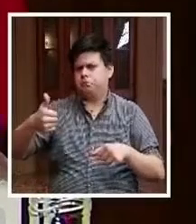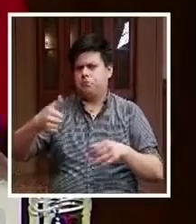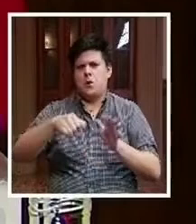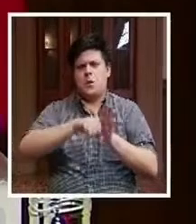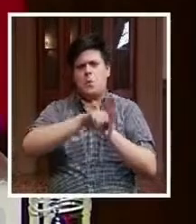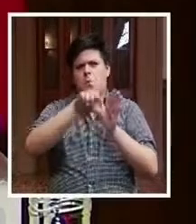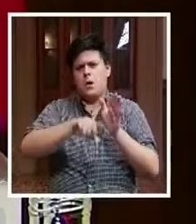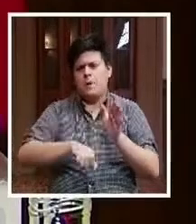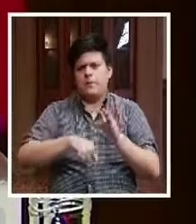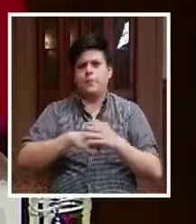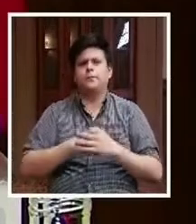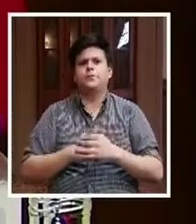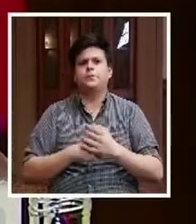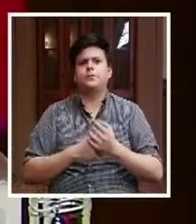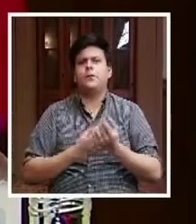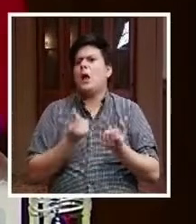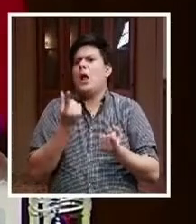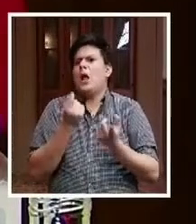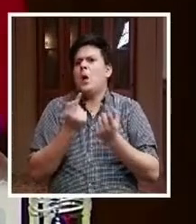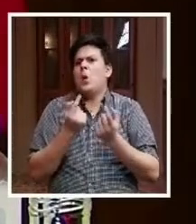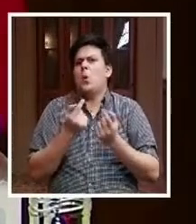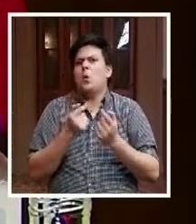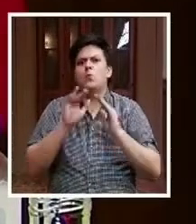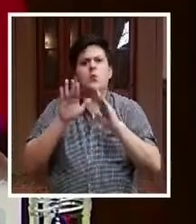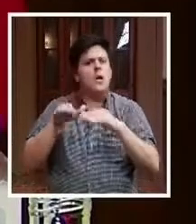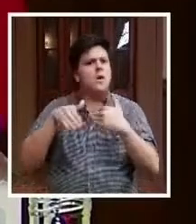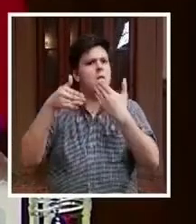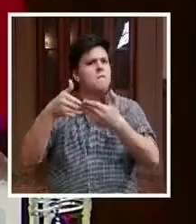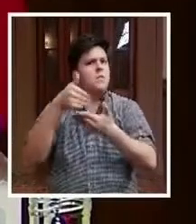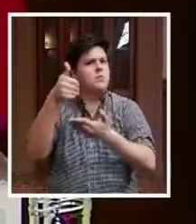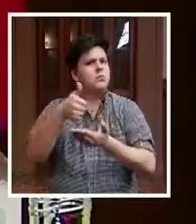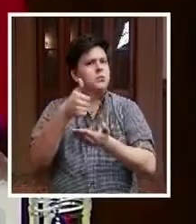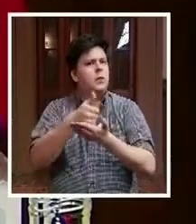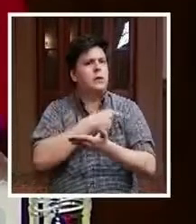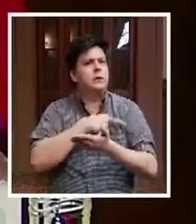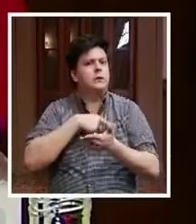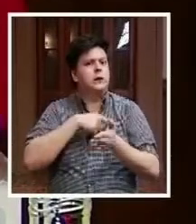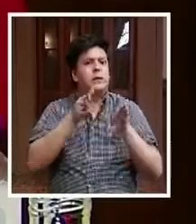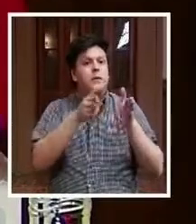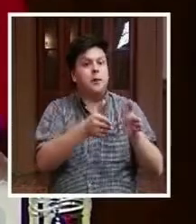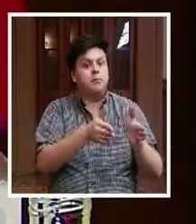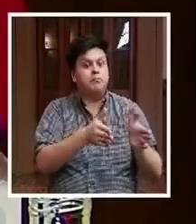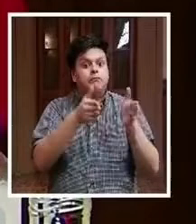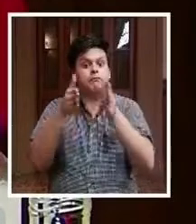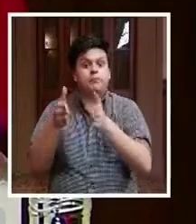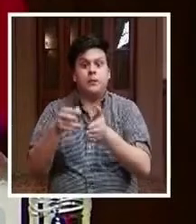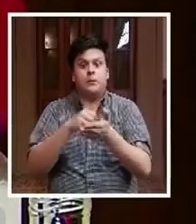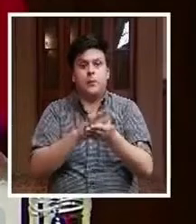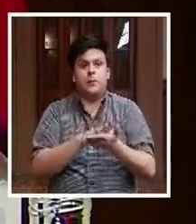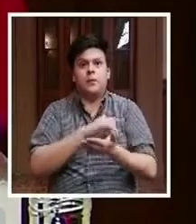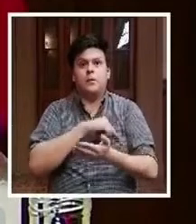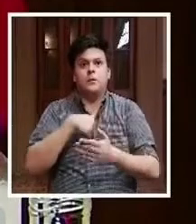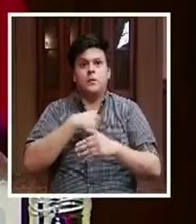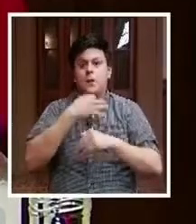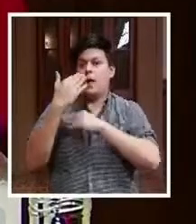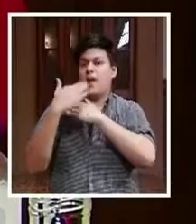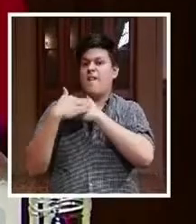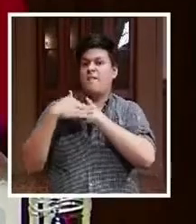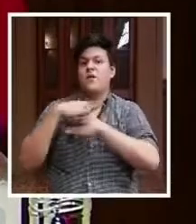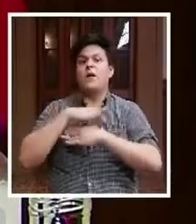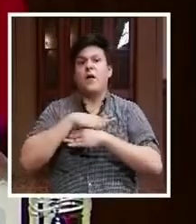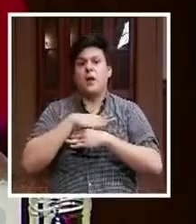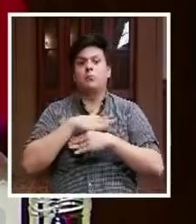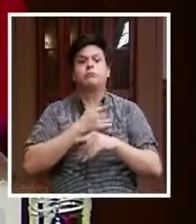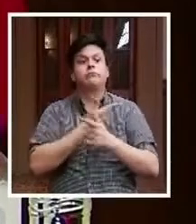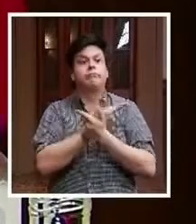no estaban en la ciudad en ese momento se tiene que reprogramar la dosis porque recibimos el aviso de que tenemos las